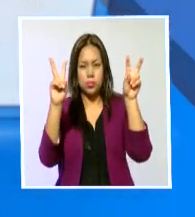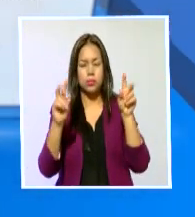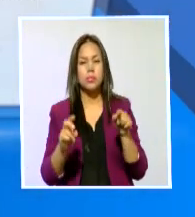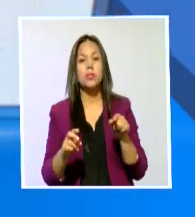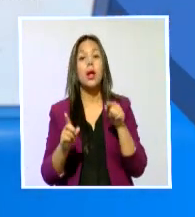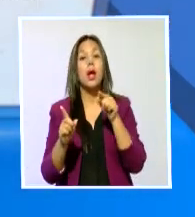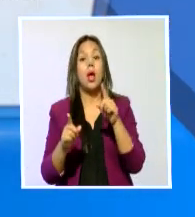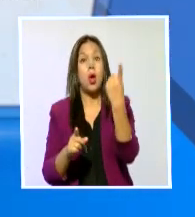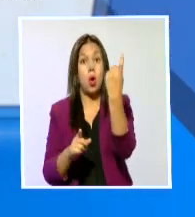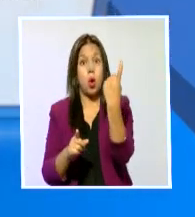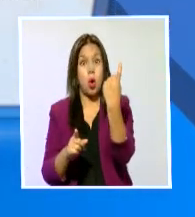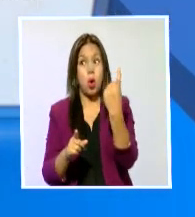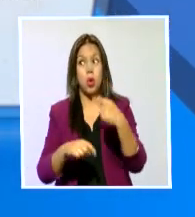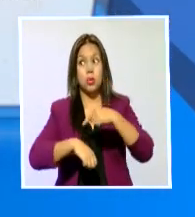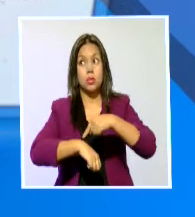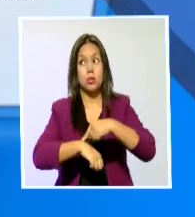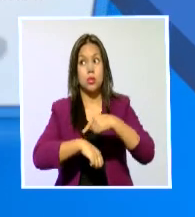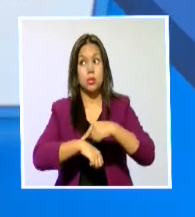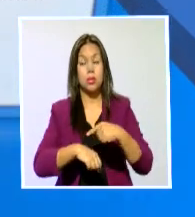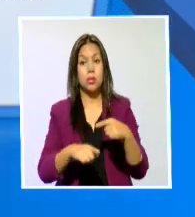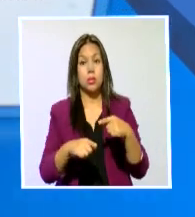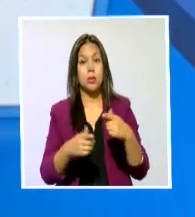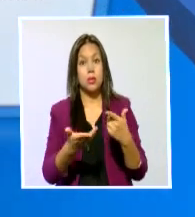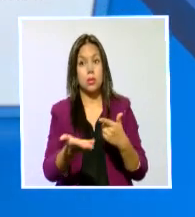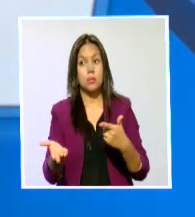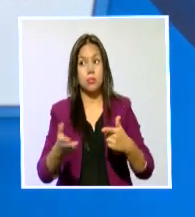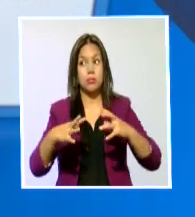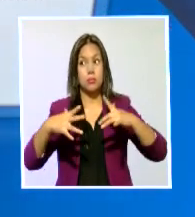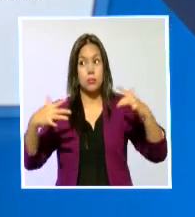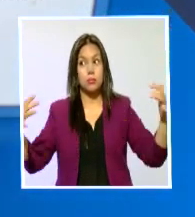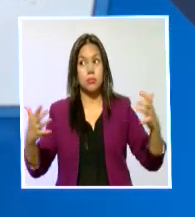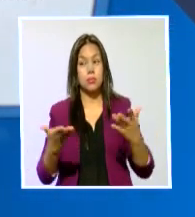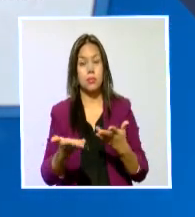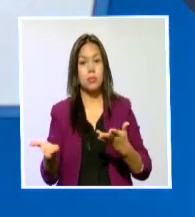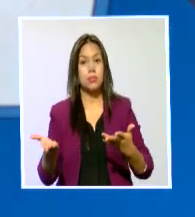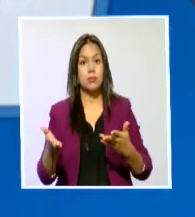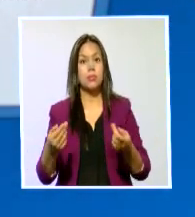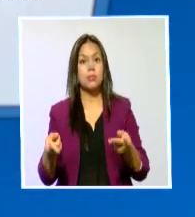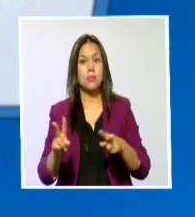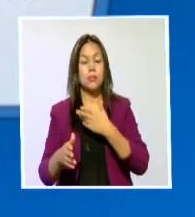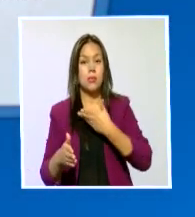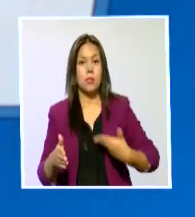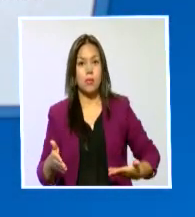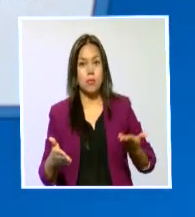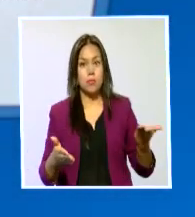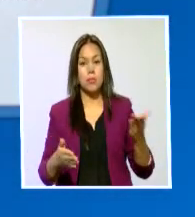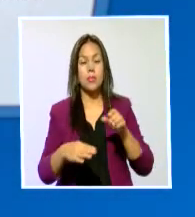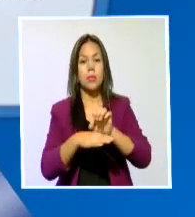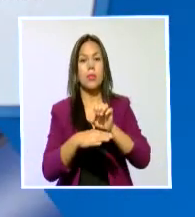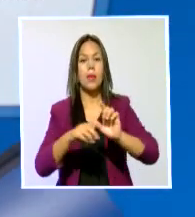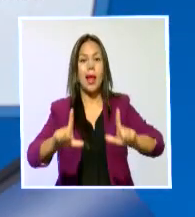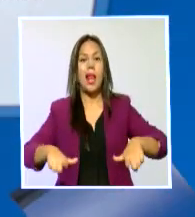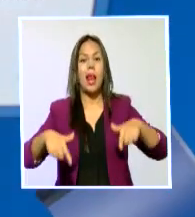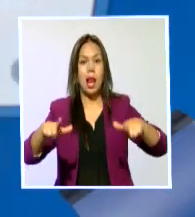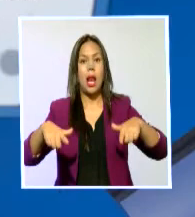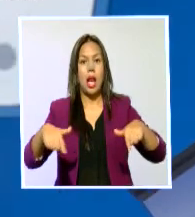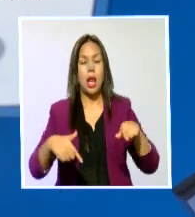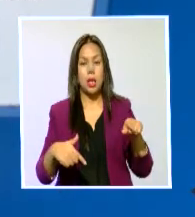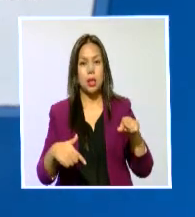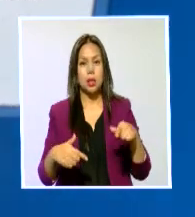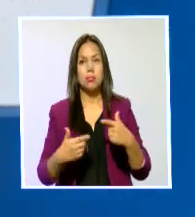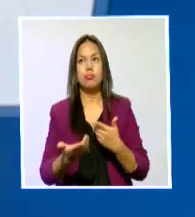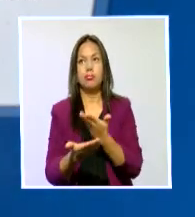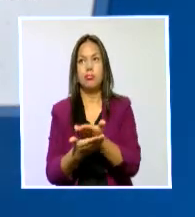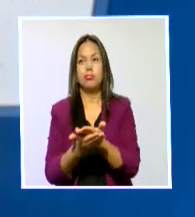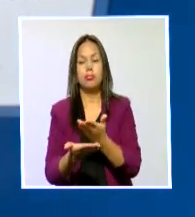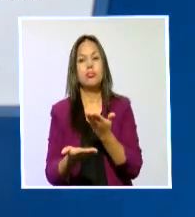las 11:00, en esa misma sesión, el Pleno recibirá en comisión general al presidente de la República, Lenín Moreno, para la entrega de la